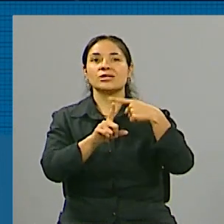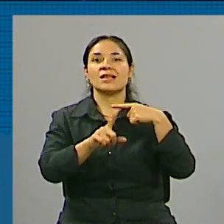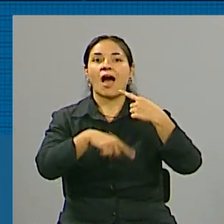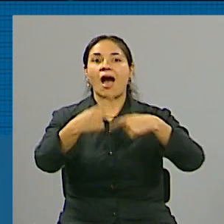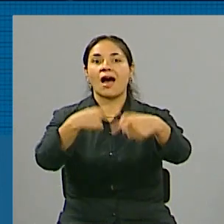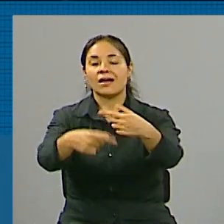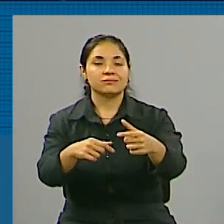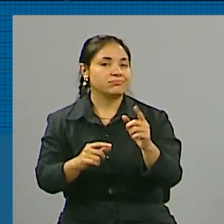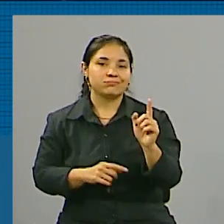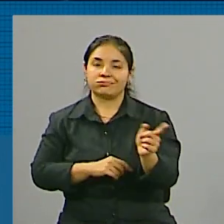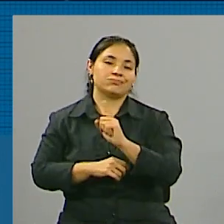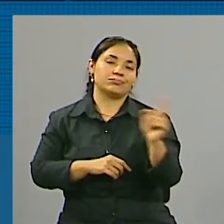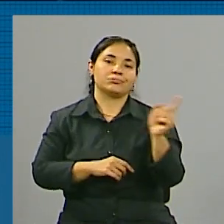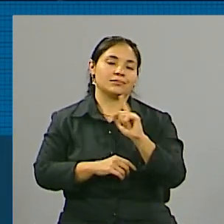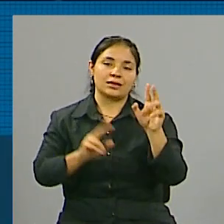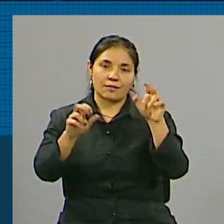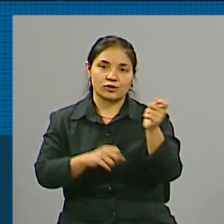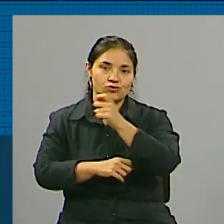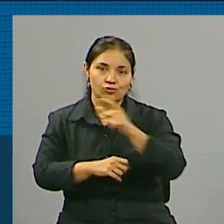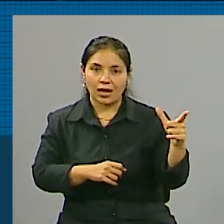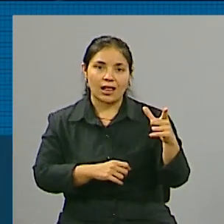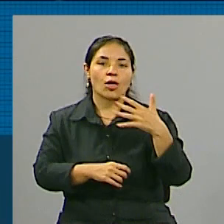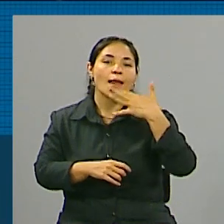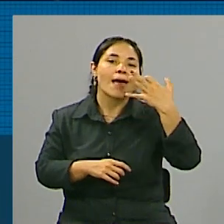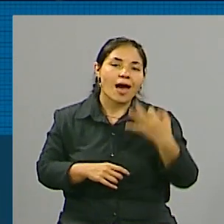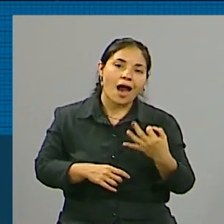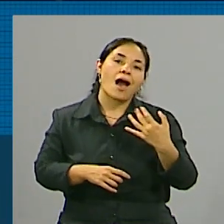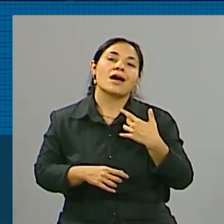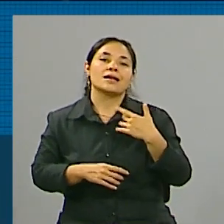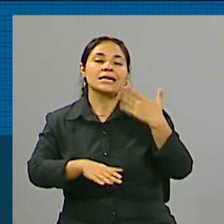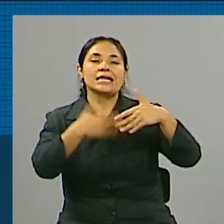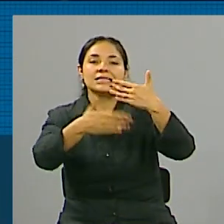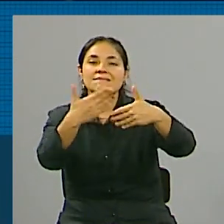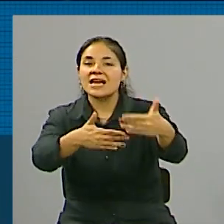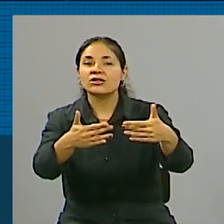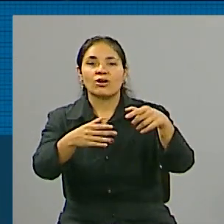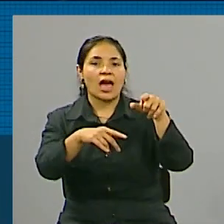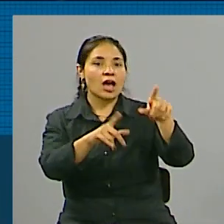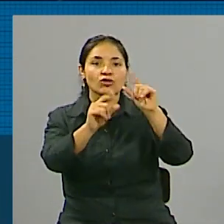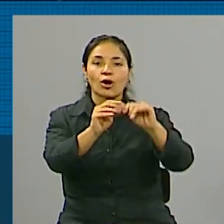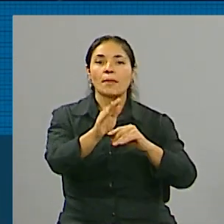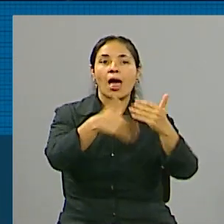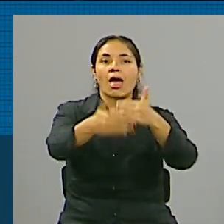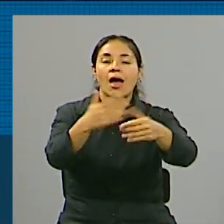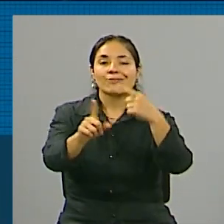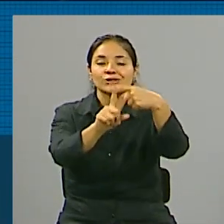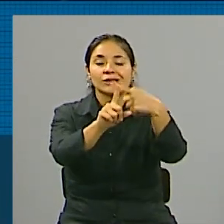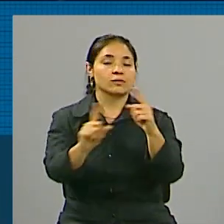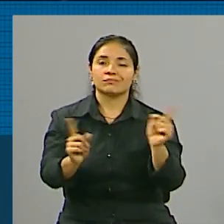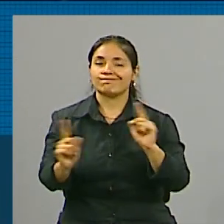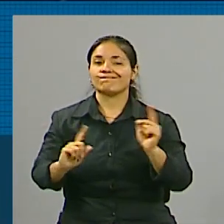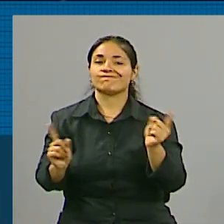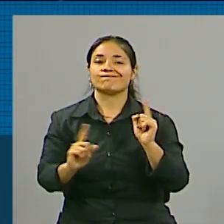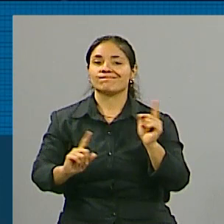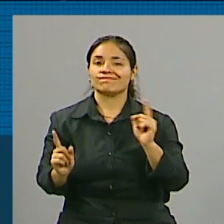salario real como la tasa de crecimiento, ¿no? Fueron indicadores que no evolucionaron favorablemente. Y